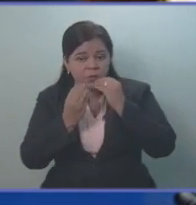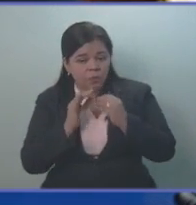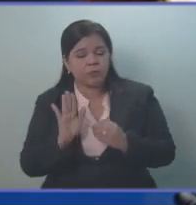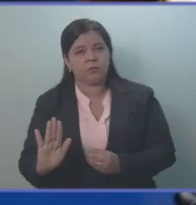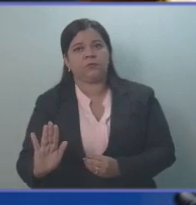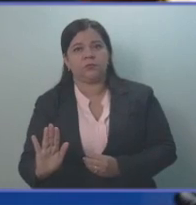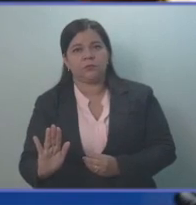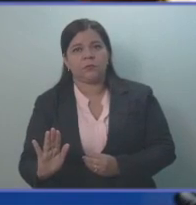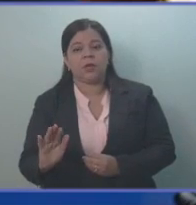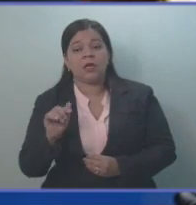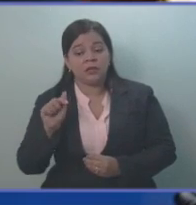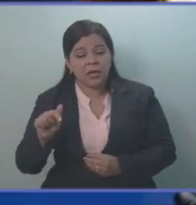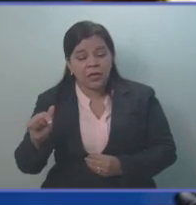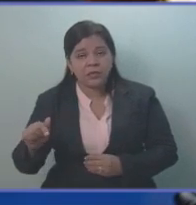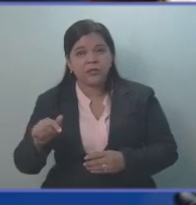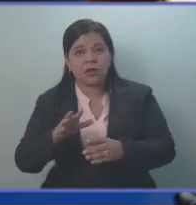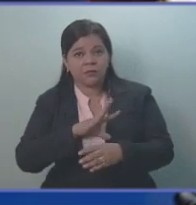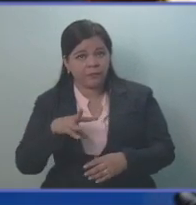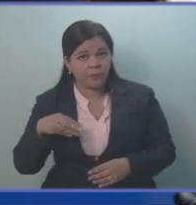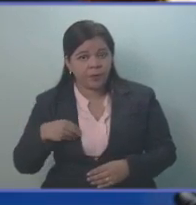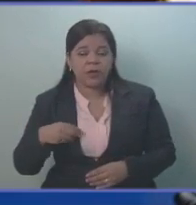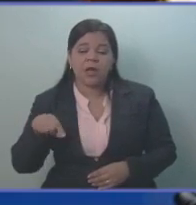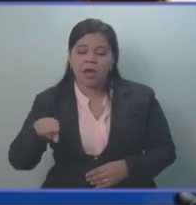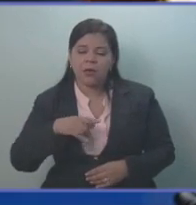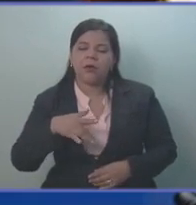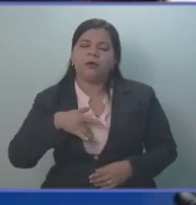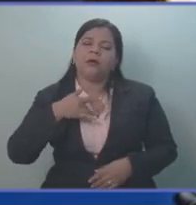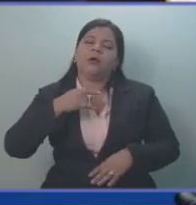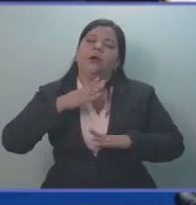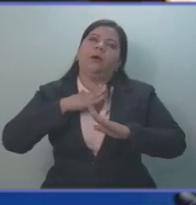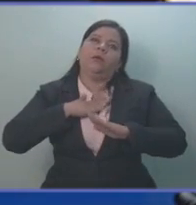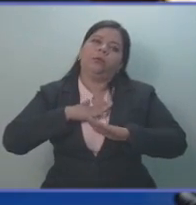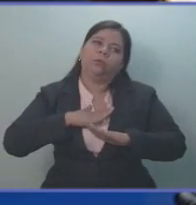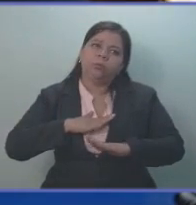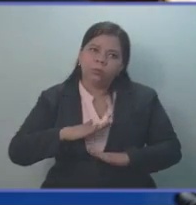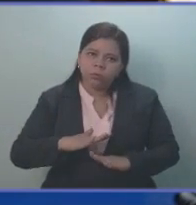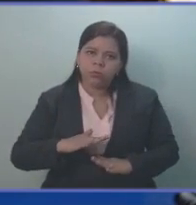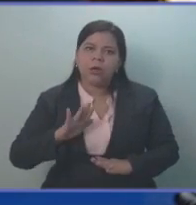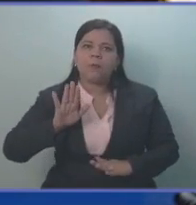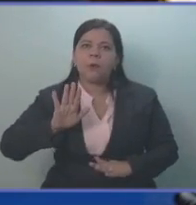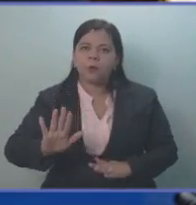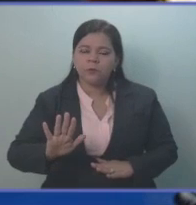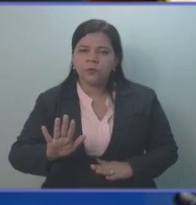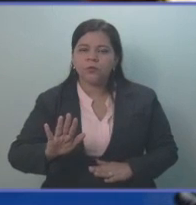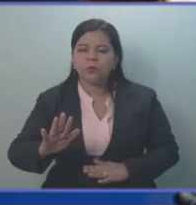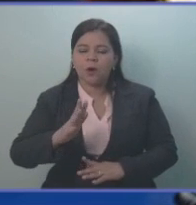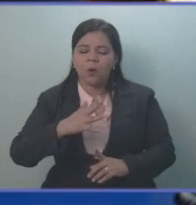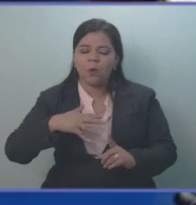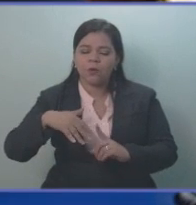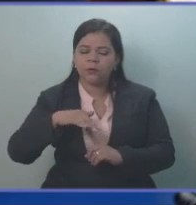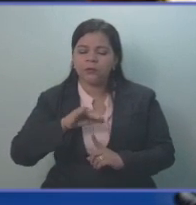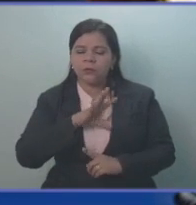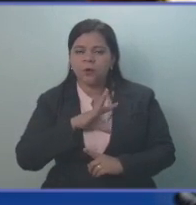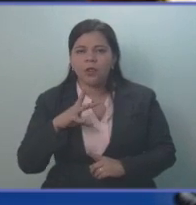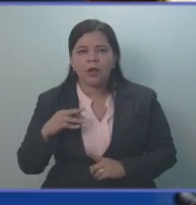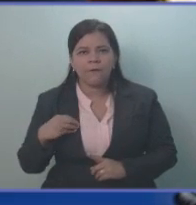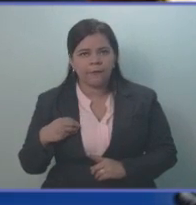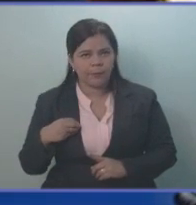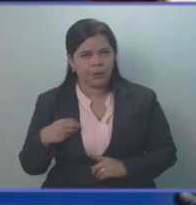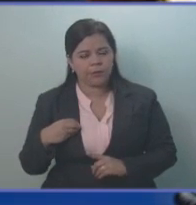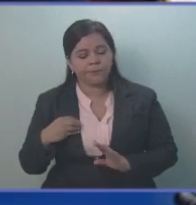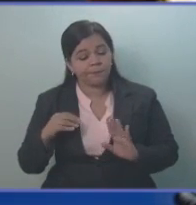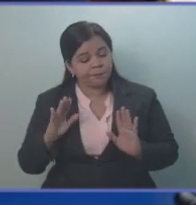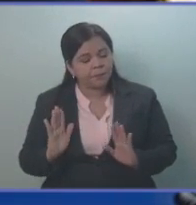que seguramente van a sentir un alivio en sus condiciones familiares. Creo